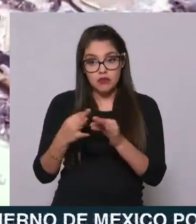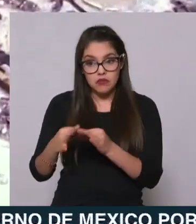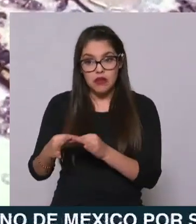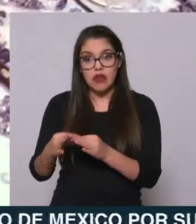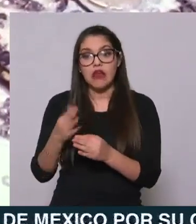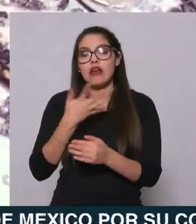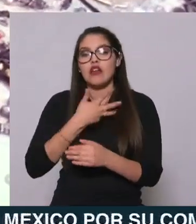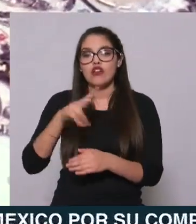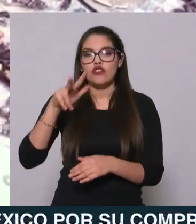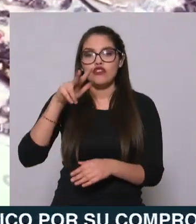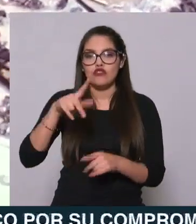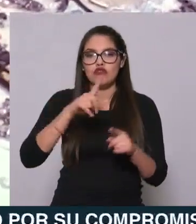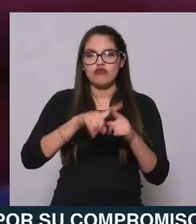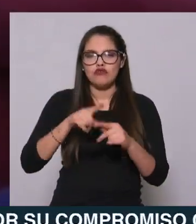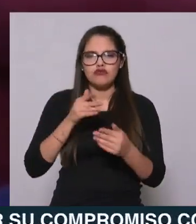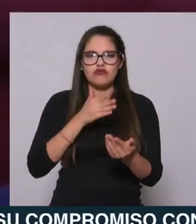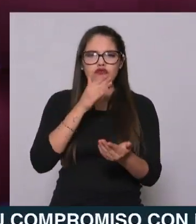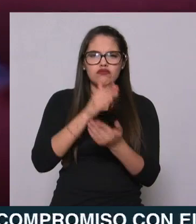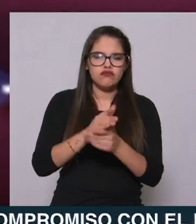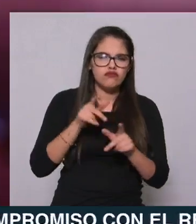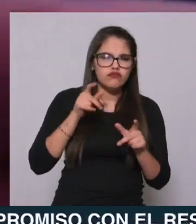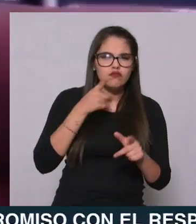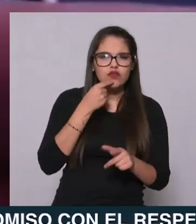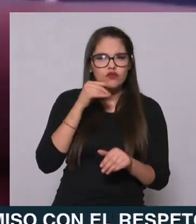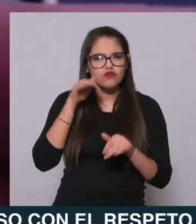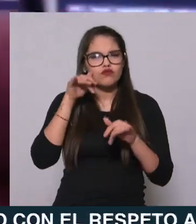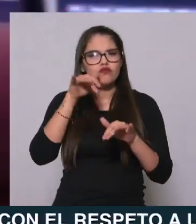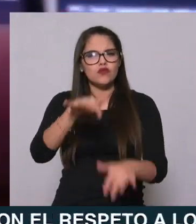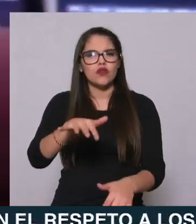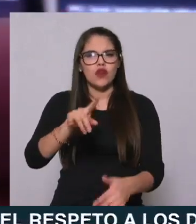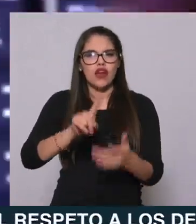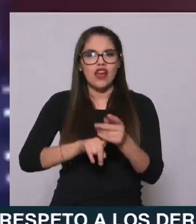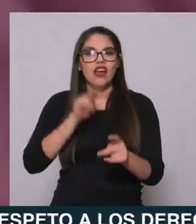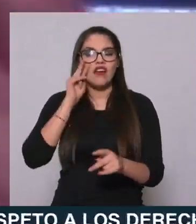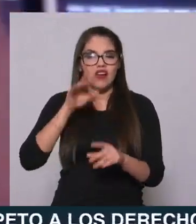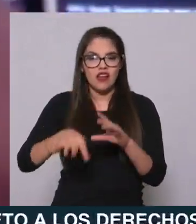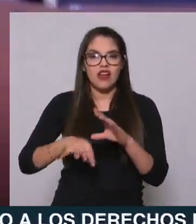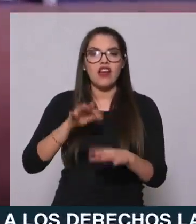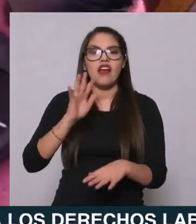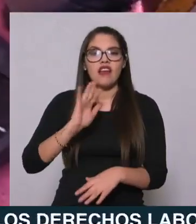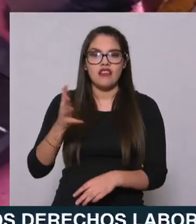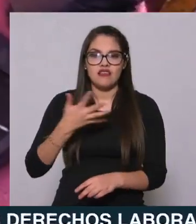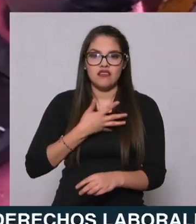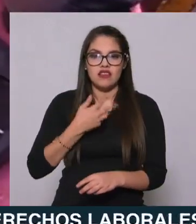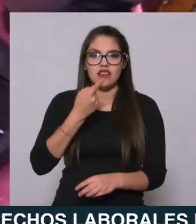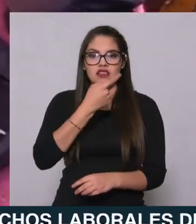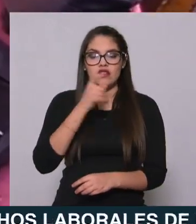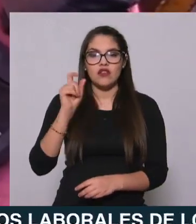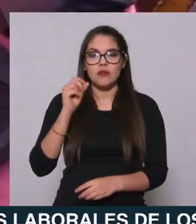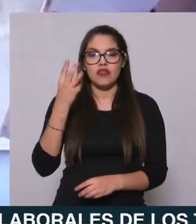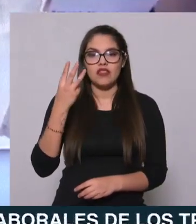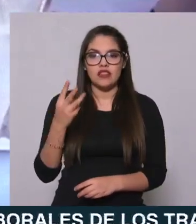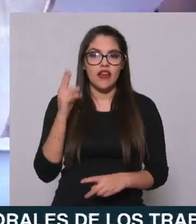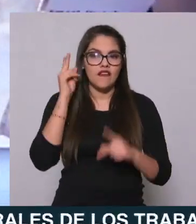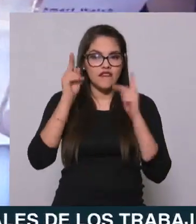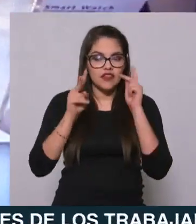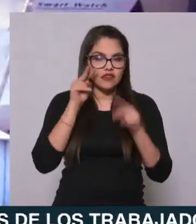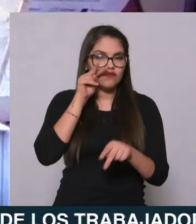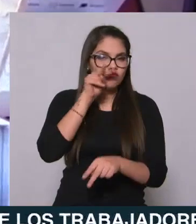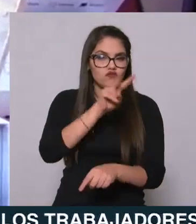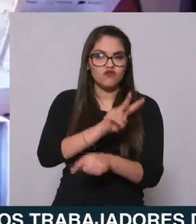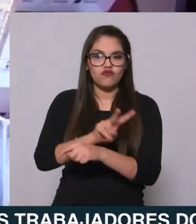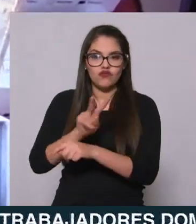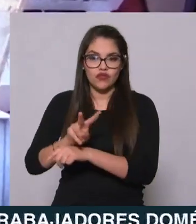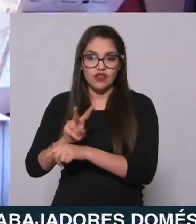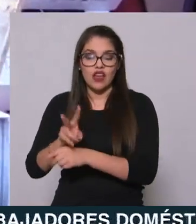cabo 18 operativos en tianguis y vía pública de la capital, donde se han realizado 123 visitas de supervisión.